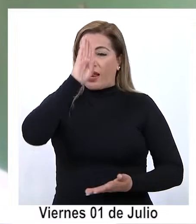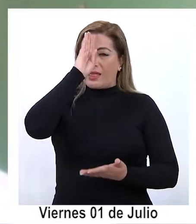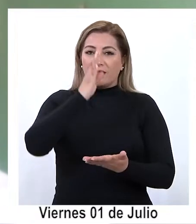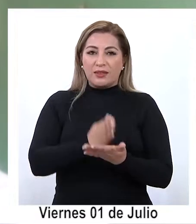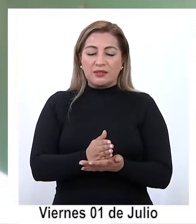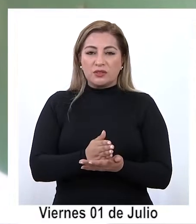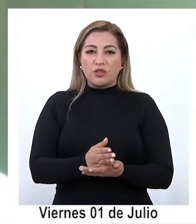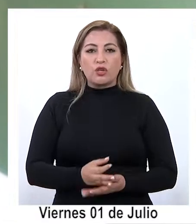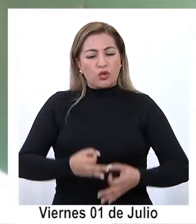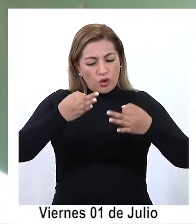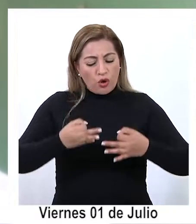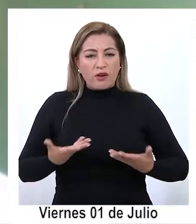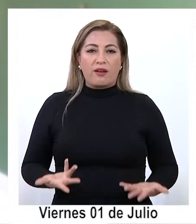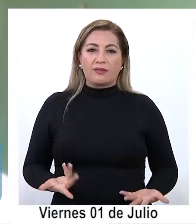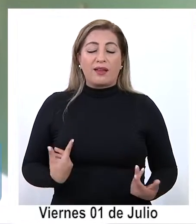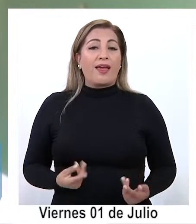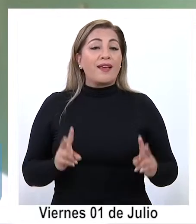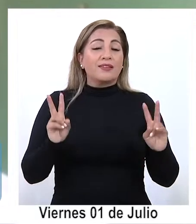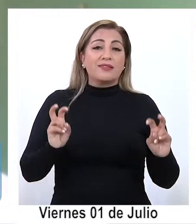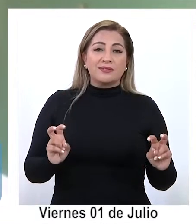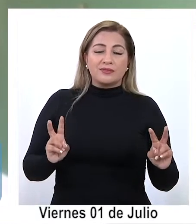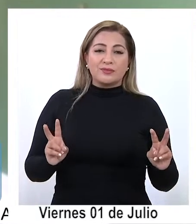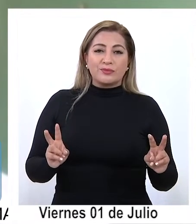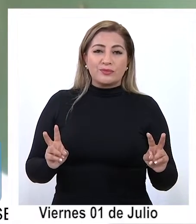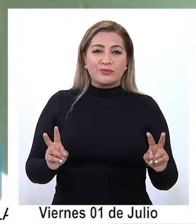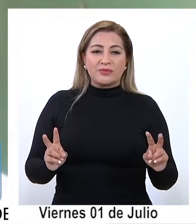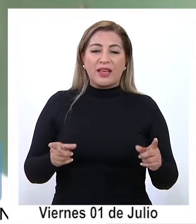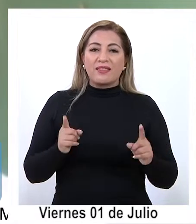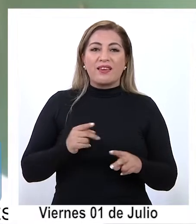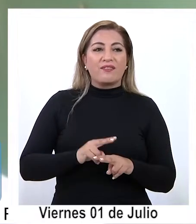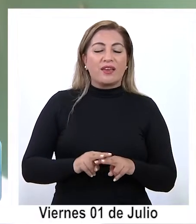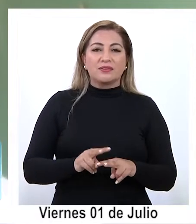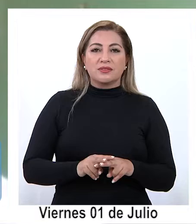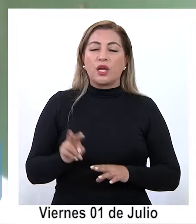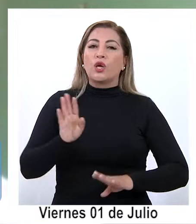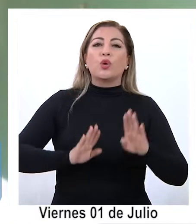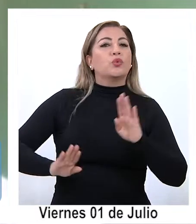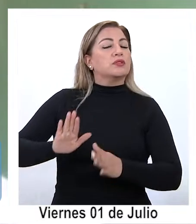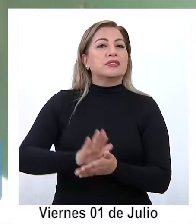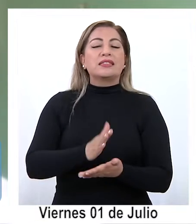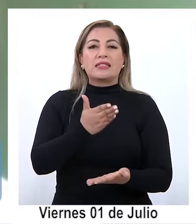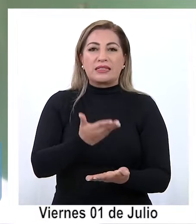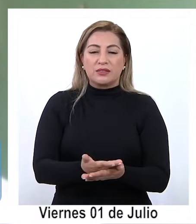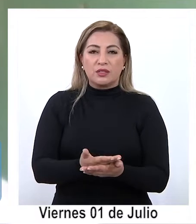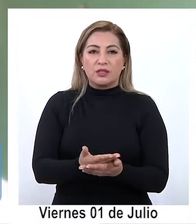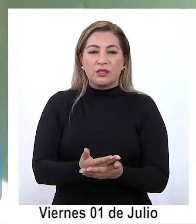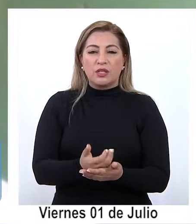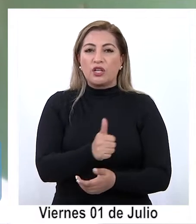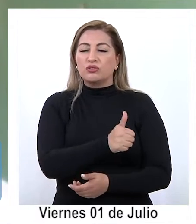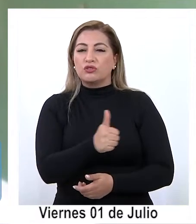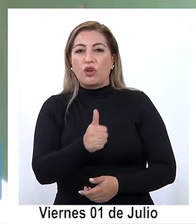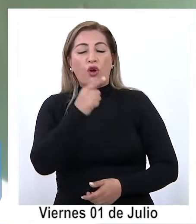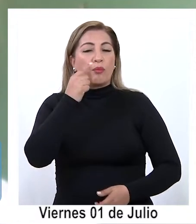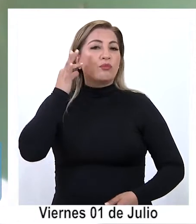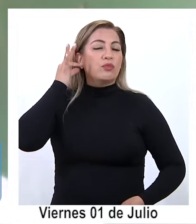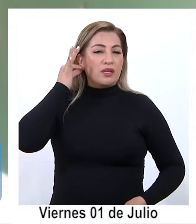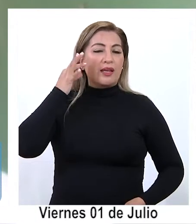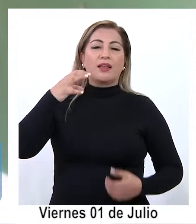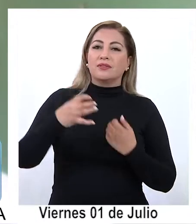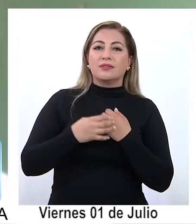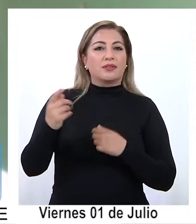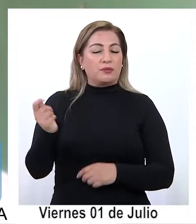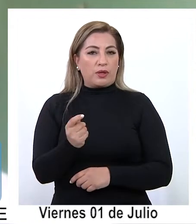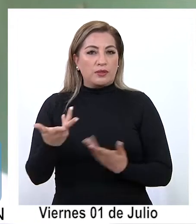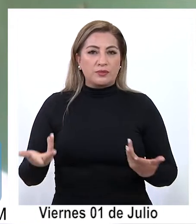es una decisión correcta en el sentido de que se viene a resguardar la salud de todos los ciudadanos y ciudadanas de esta región,